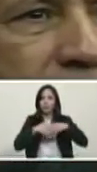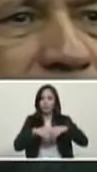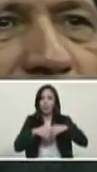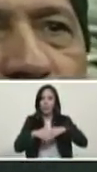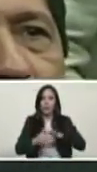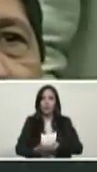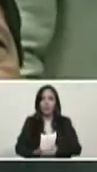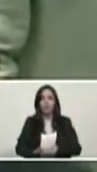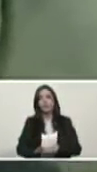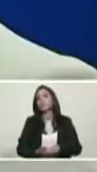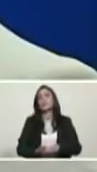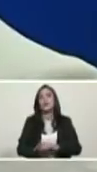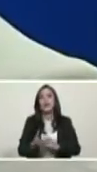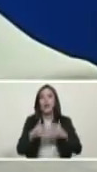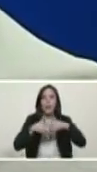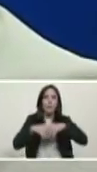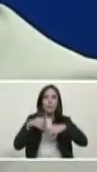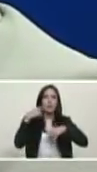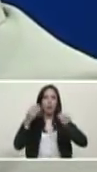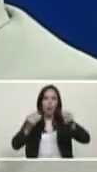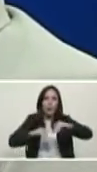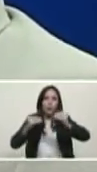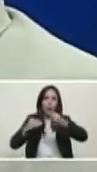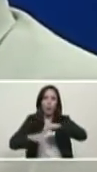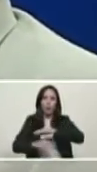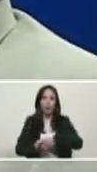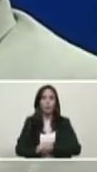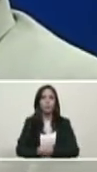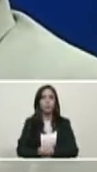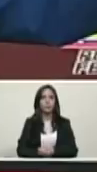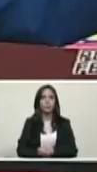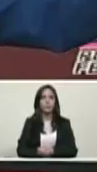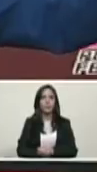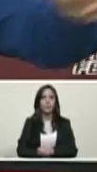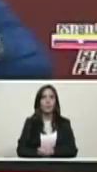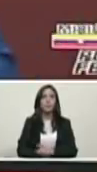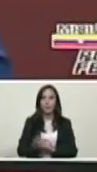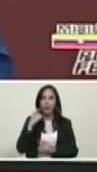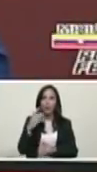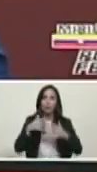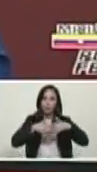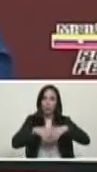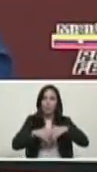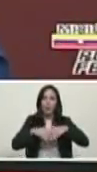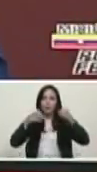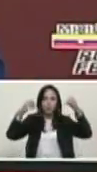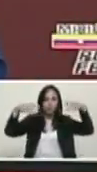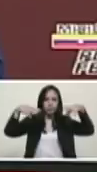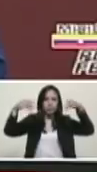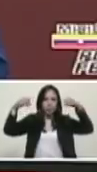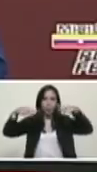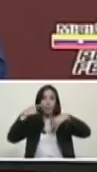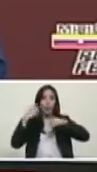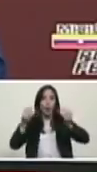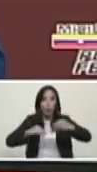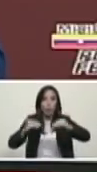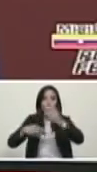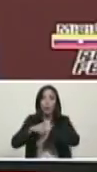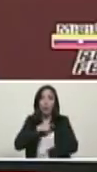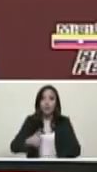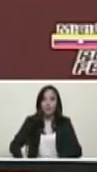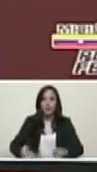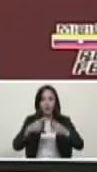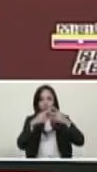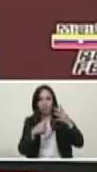en zona franca son las dos fábricas que tenemos de verdad y en el mundo tenemos alianzas con china etcétera